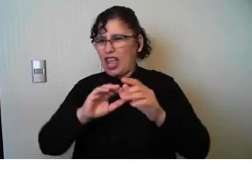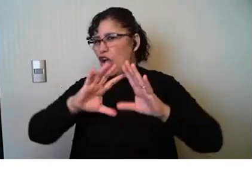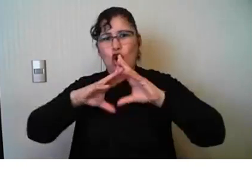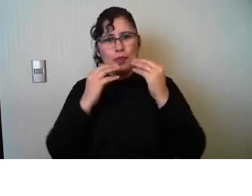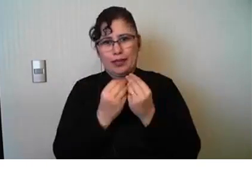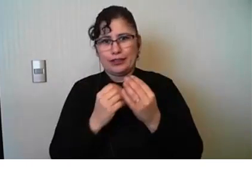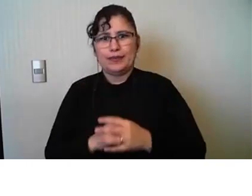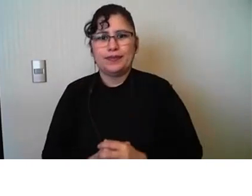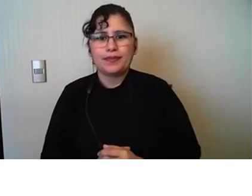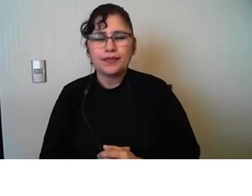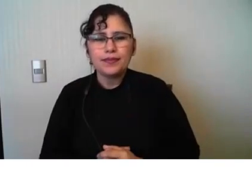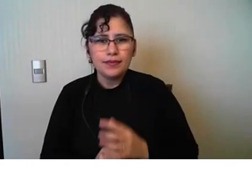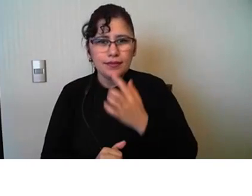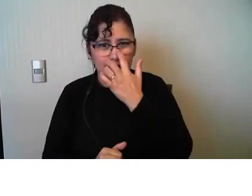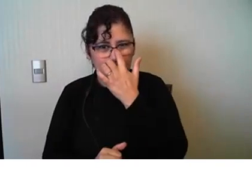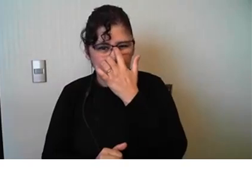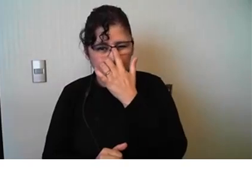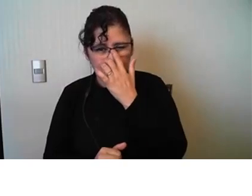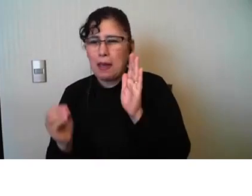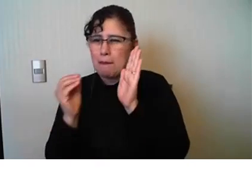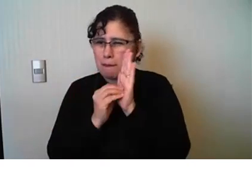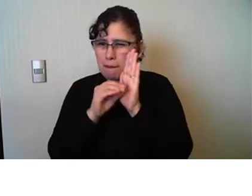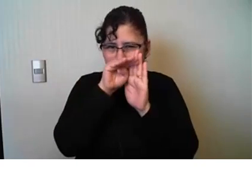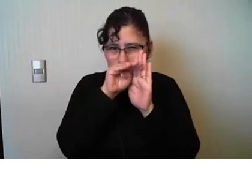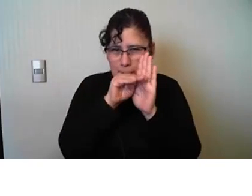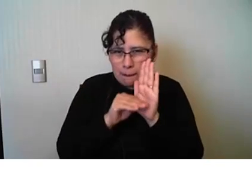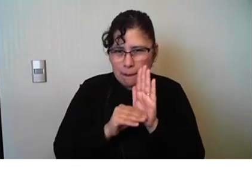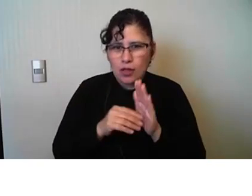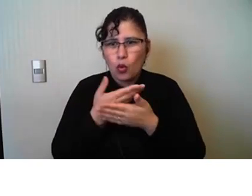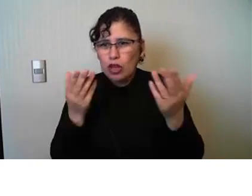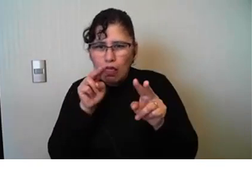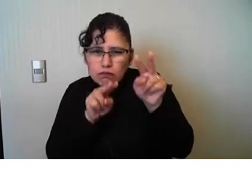fornix. Bueno, luego con más detalles, también para que lo analicen ustedes,